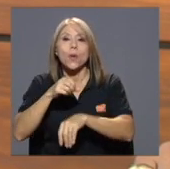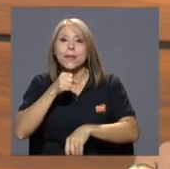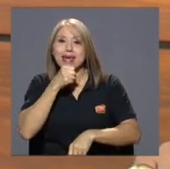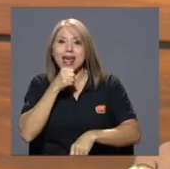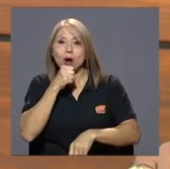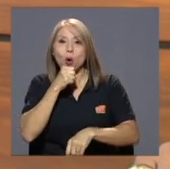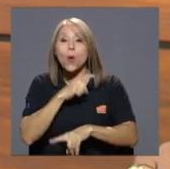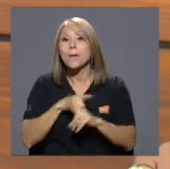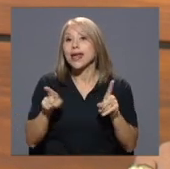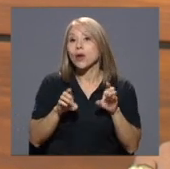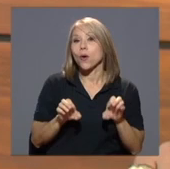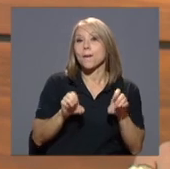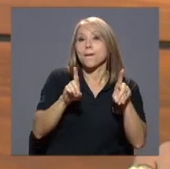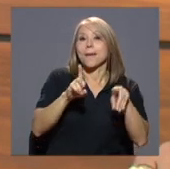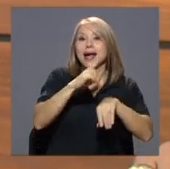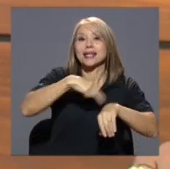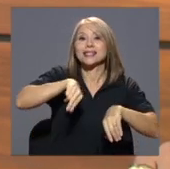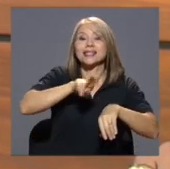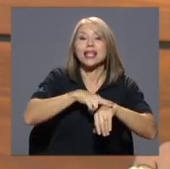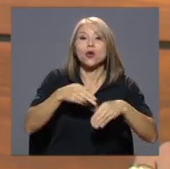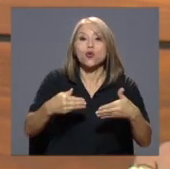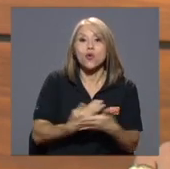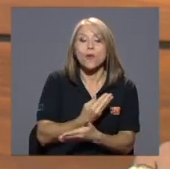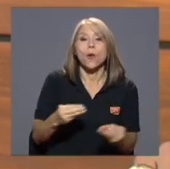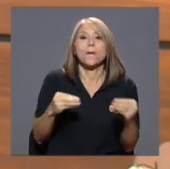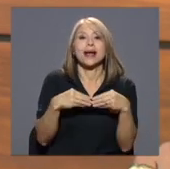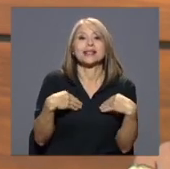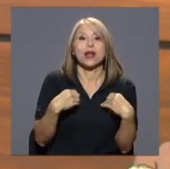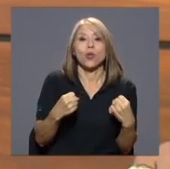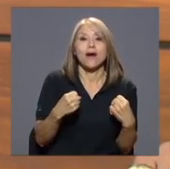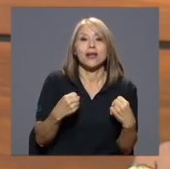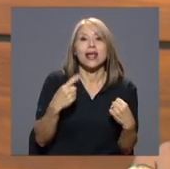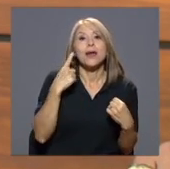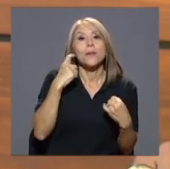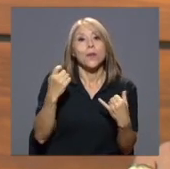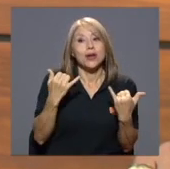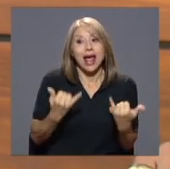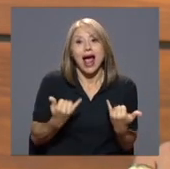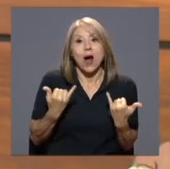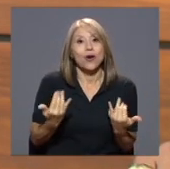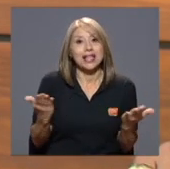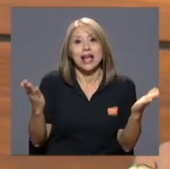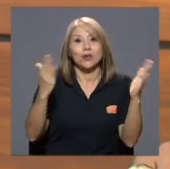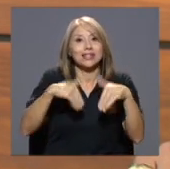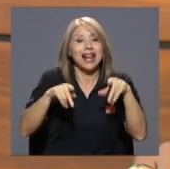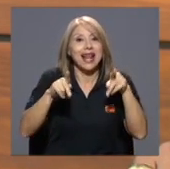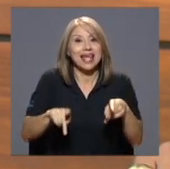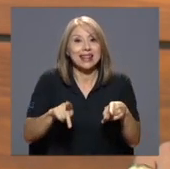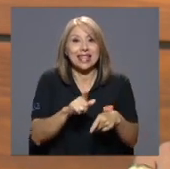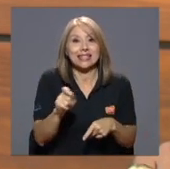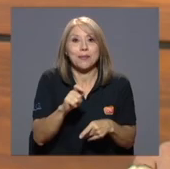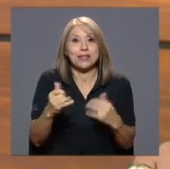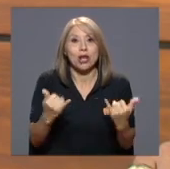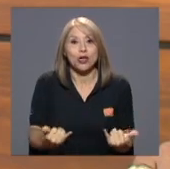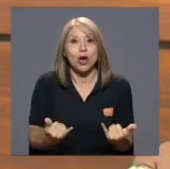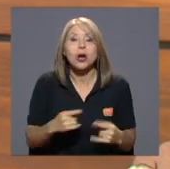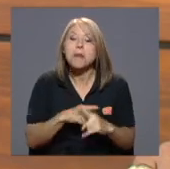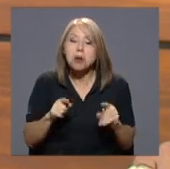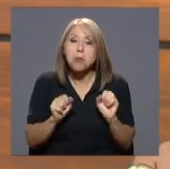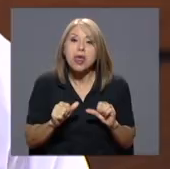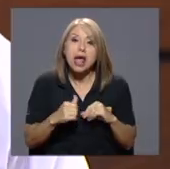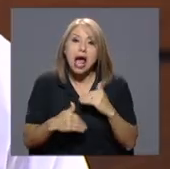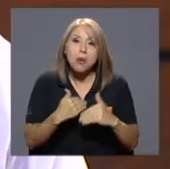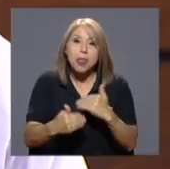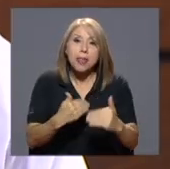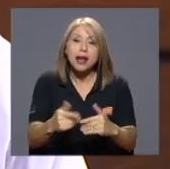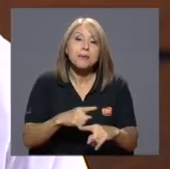más saludable, pero porque le quitaste toda esta gente que se está pensionando ahora, entonces por ahora aguanta, y aún así tiene algunos problemas